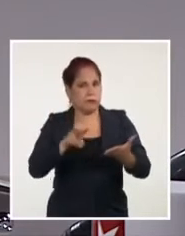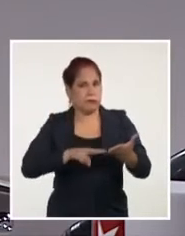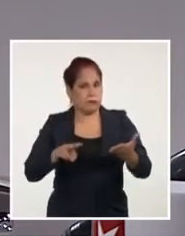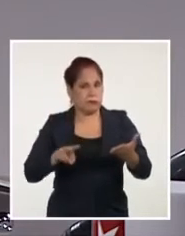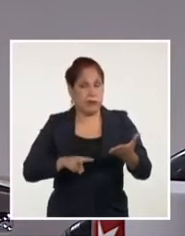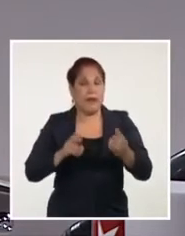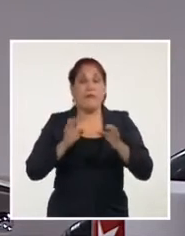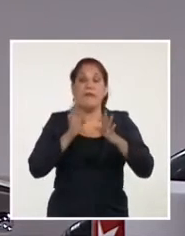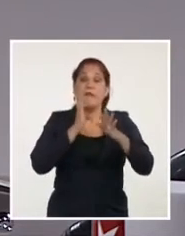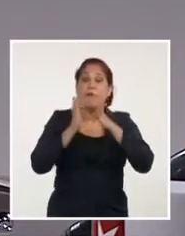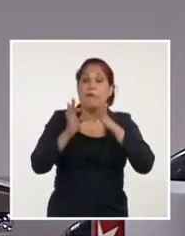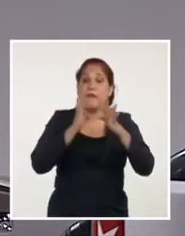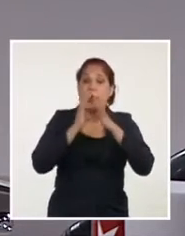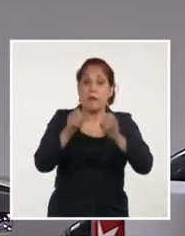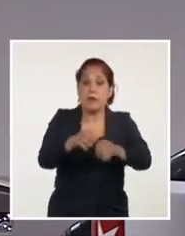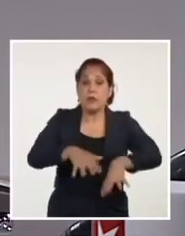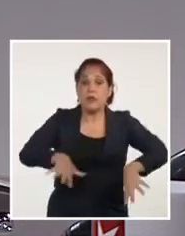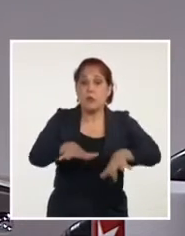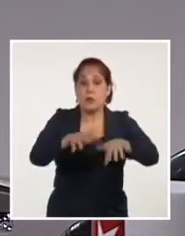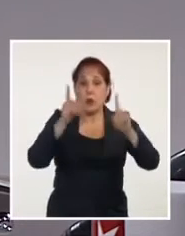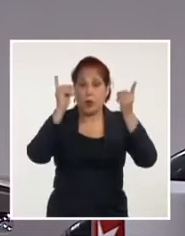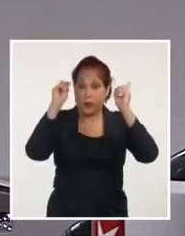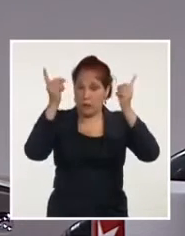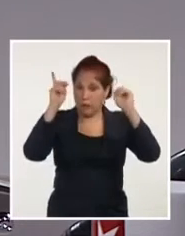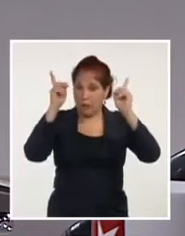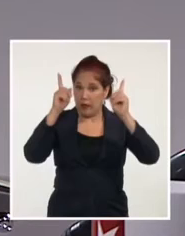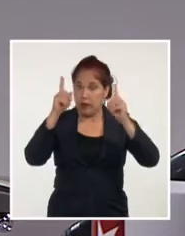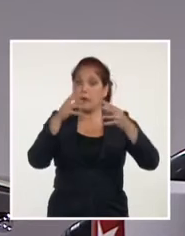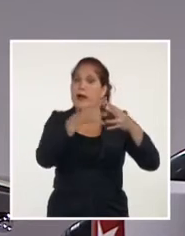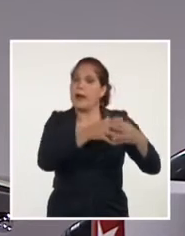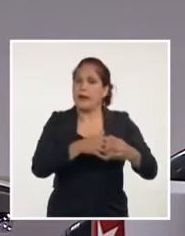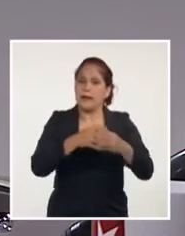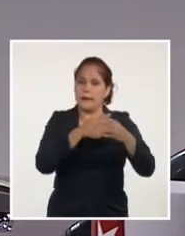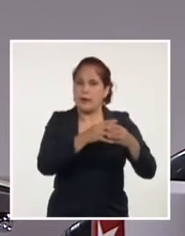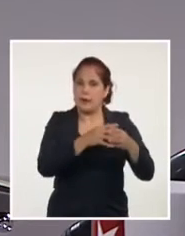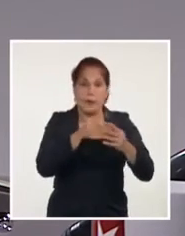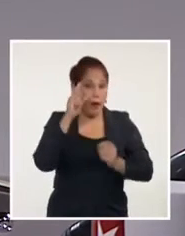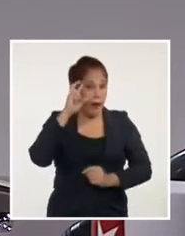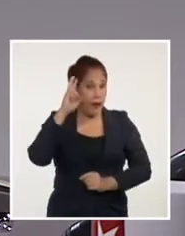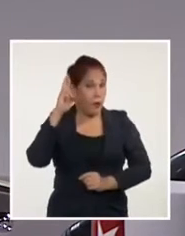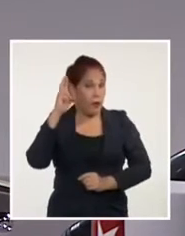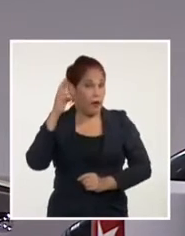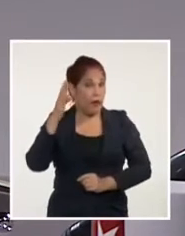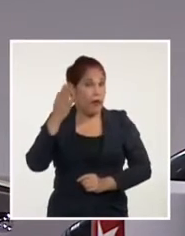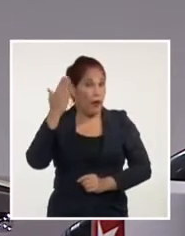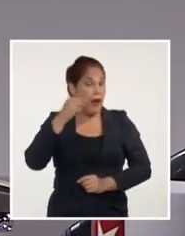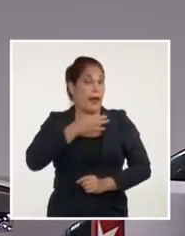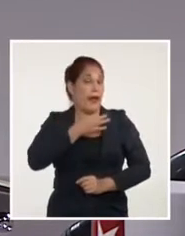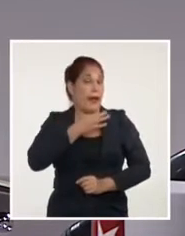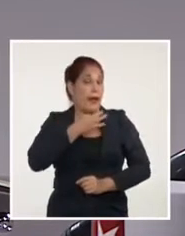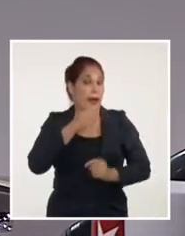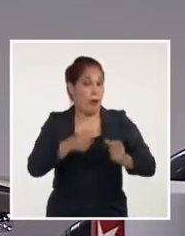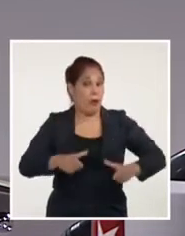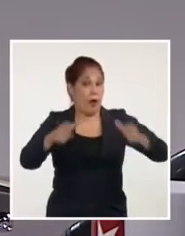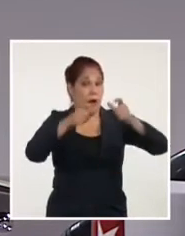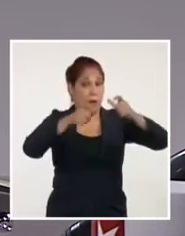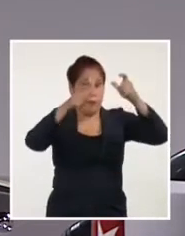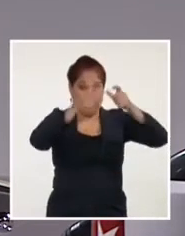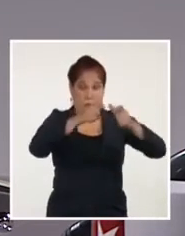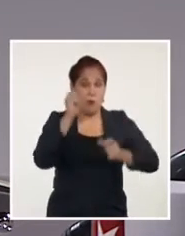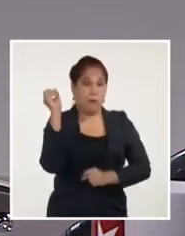de contextos políticos, incluyendo el norteamericano, los ataques, recordaremos, en enero al Capitolio o en Myanmar,